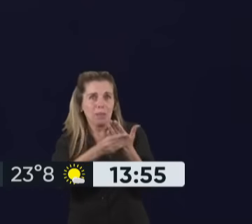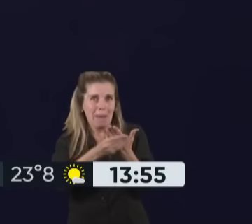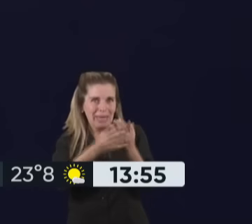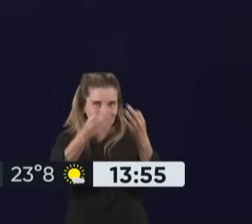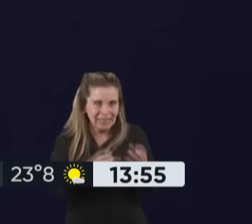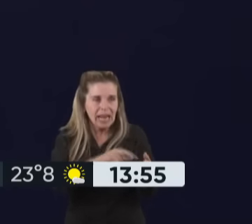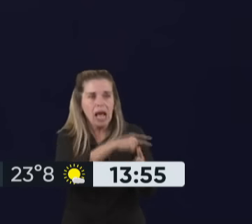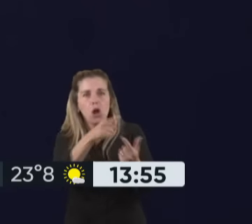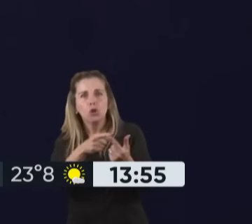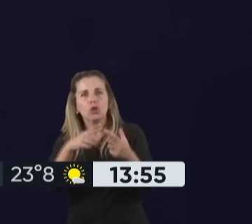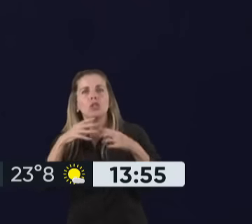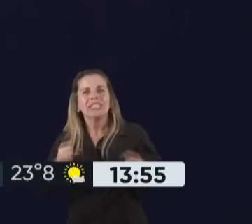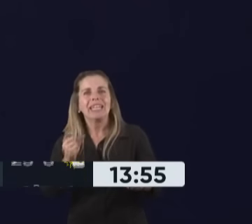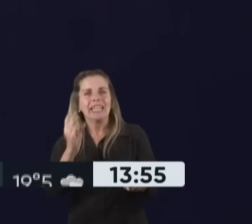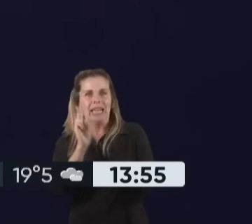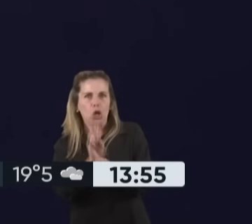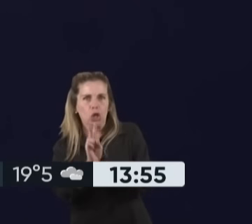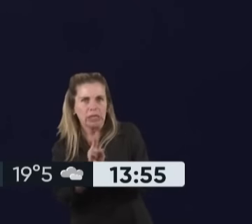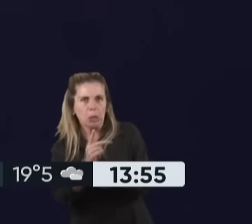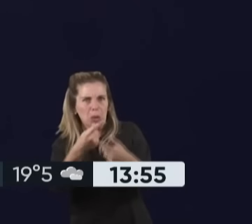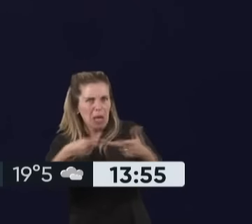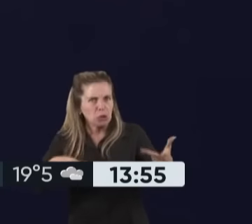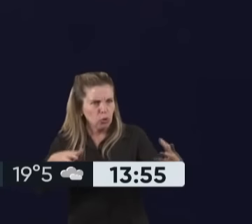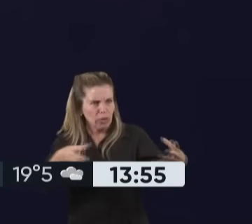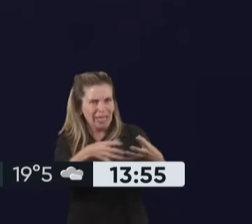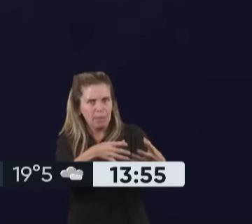Seguridad, Martín Ferlauto, y todo el equipo que sigue.